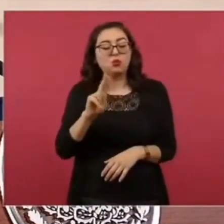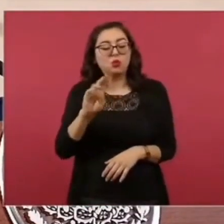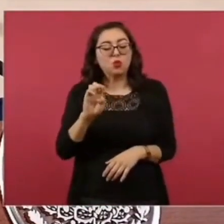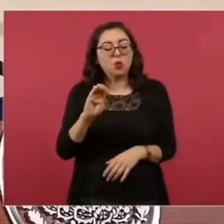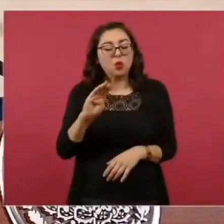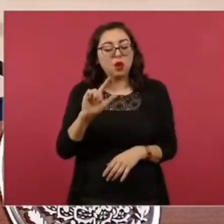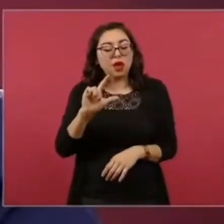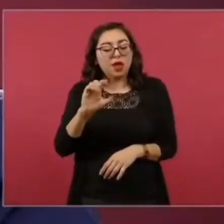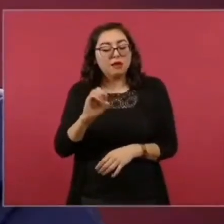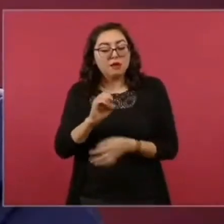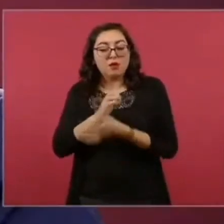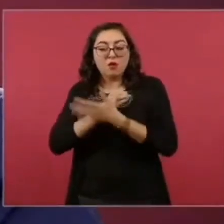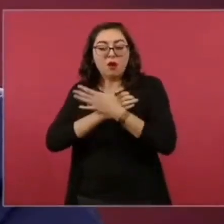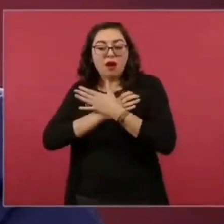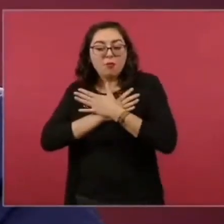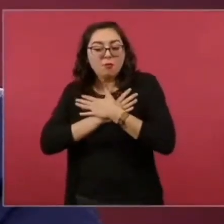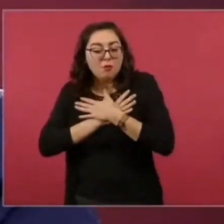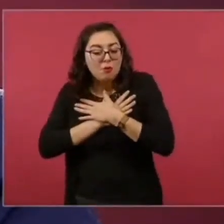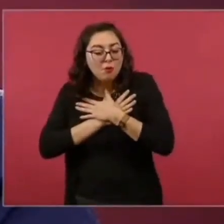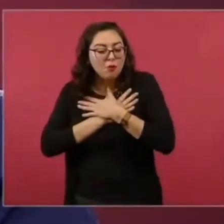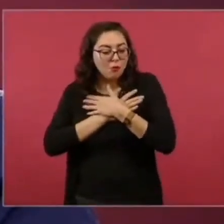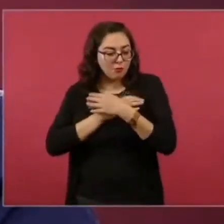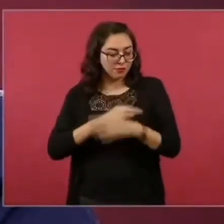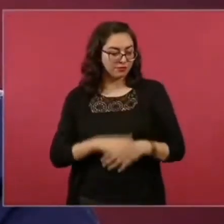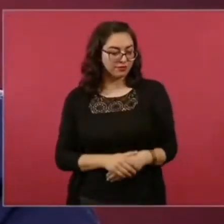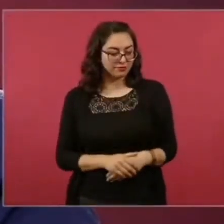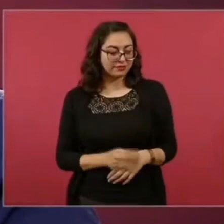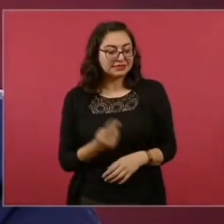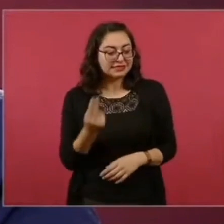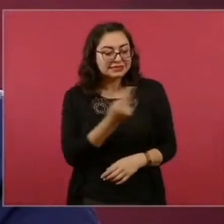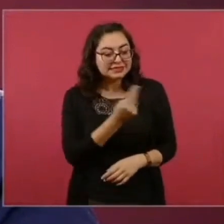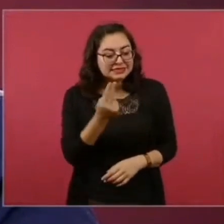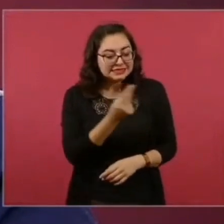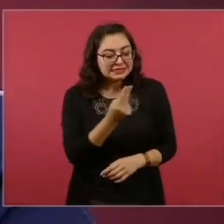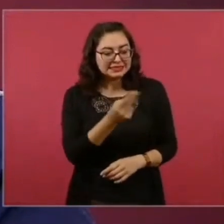que no desprecien al pueblo,